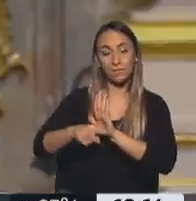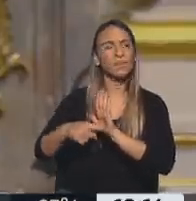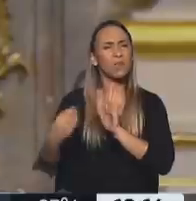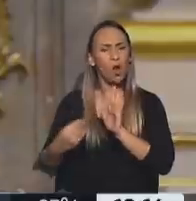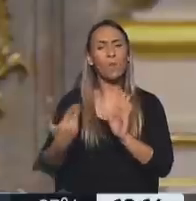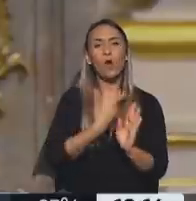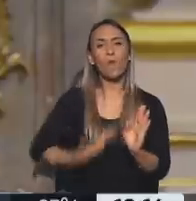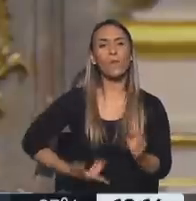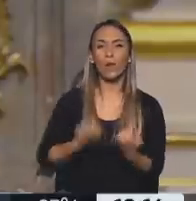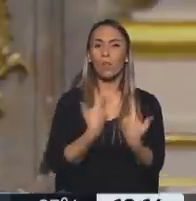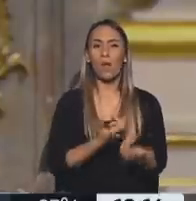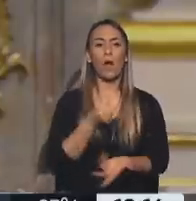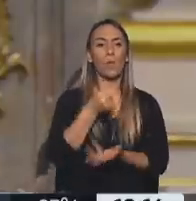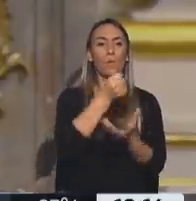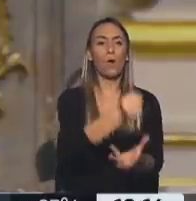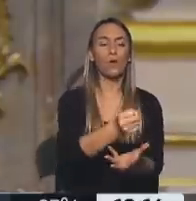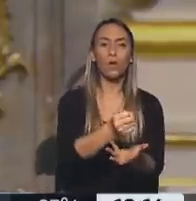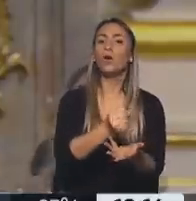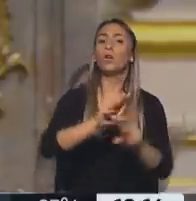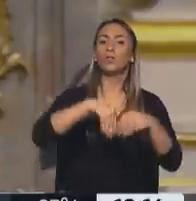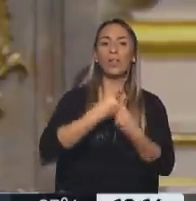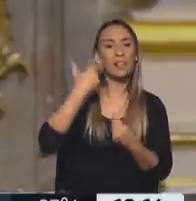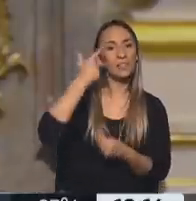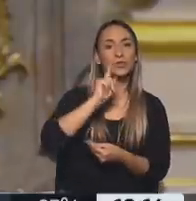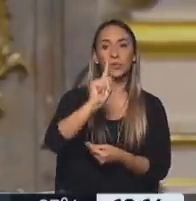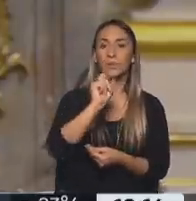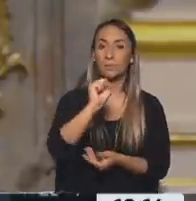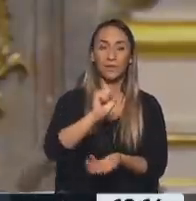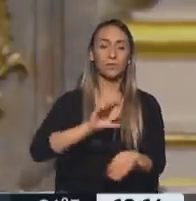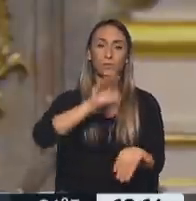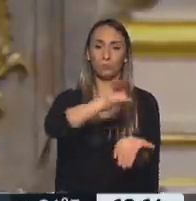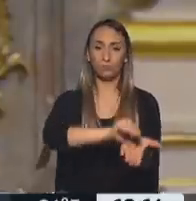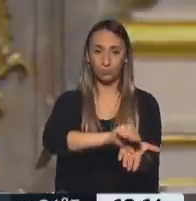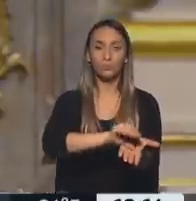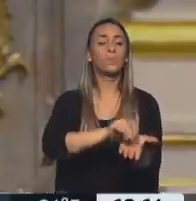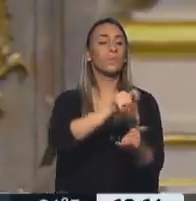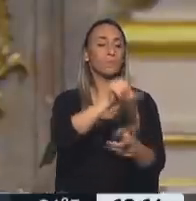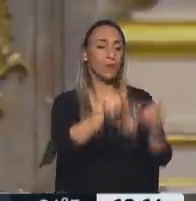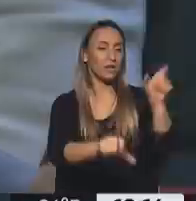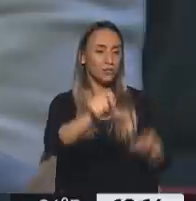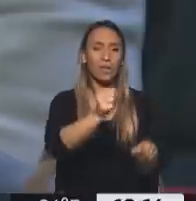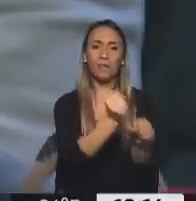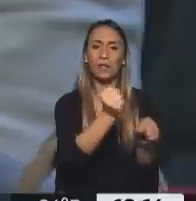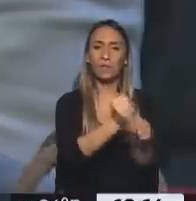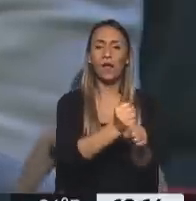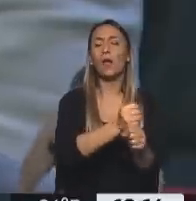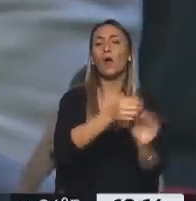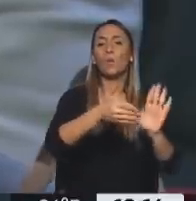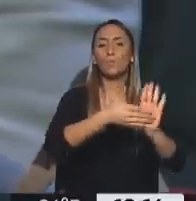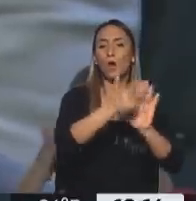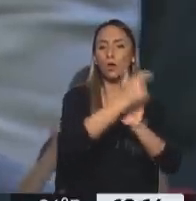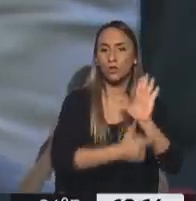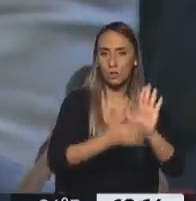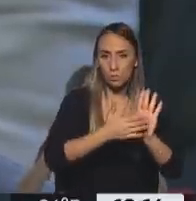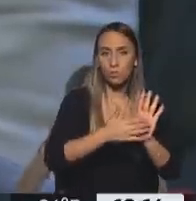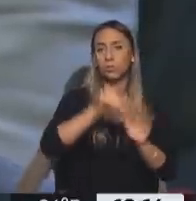si con un bono de 18 mil pesos alcanzados a monotributistas alcanzados a trabajadores informales